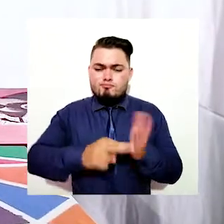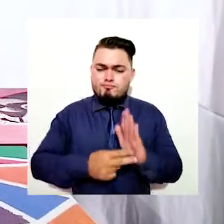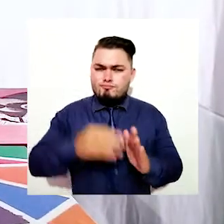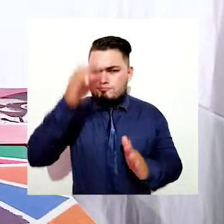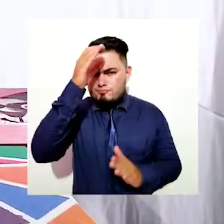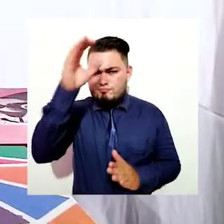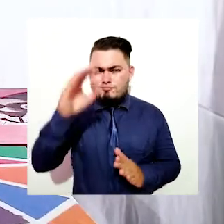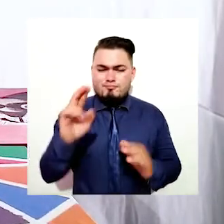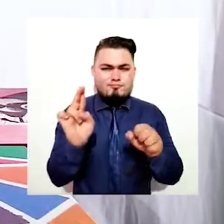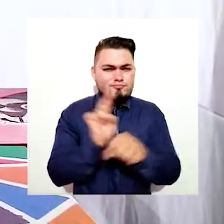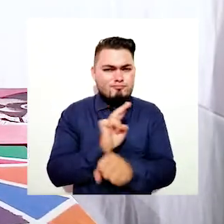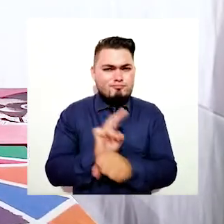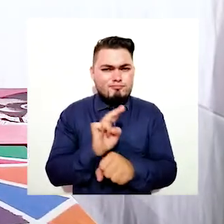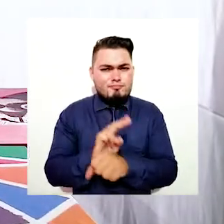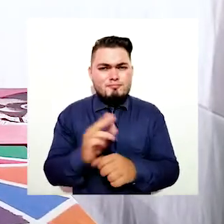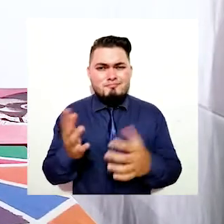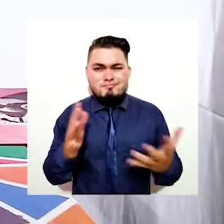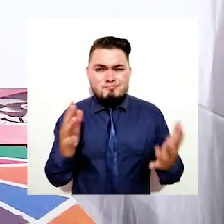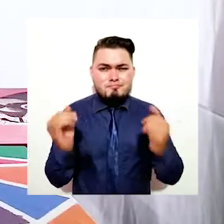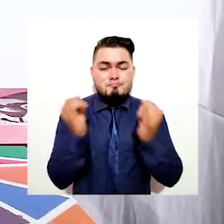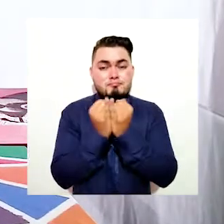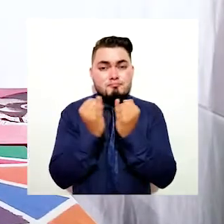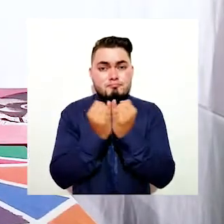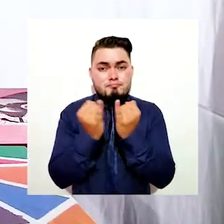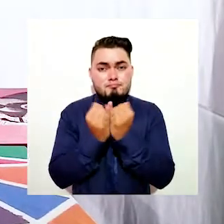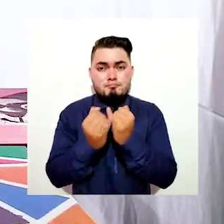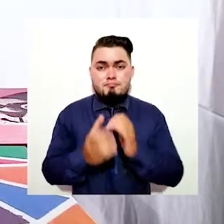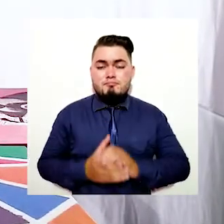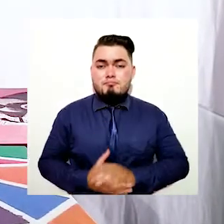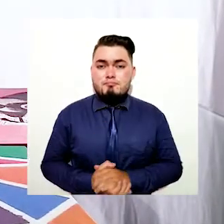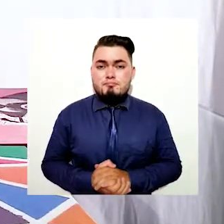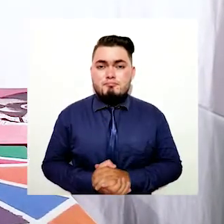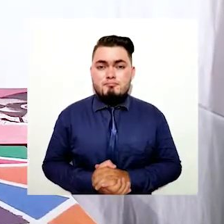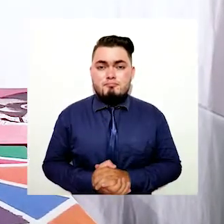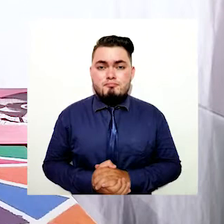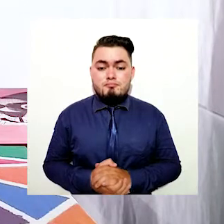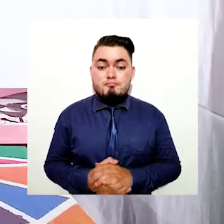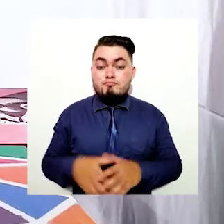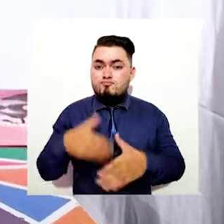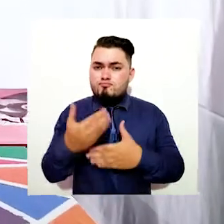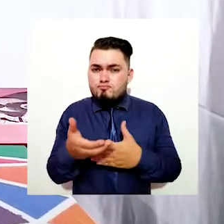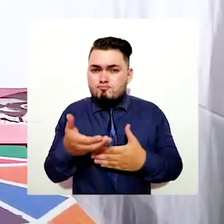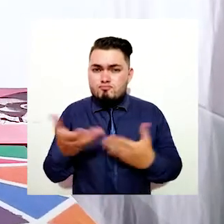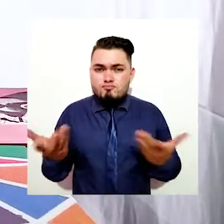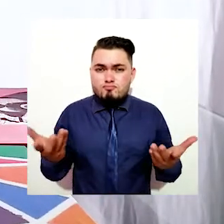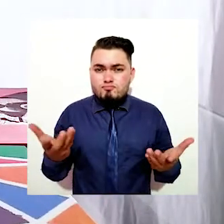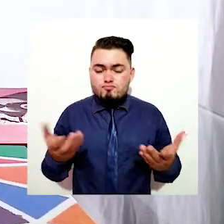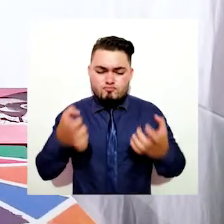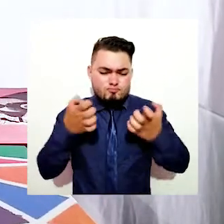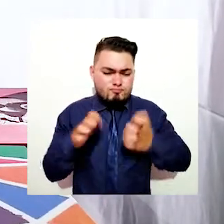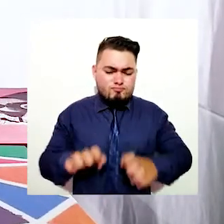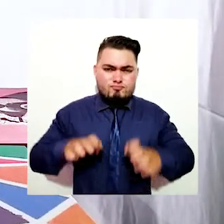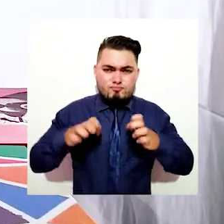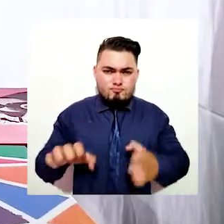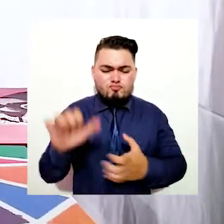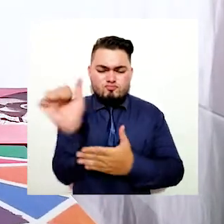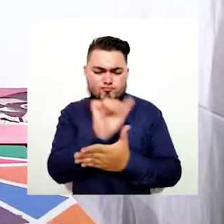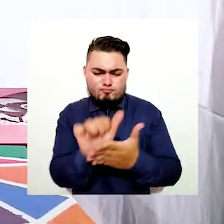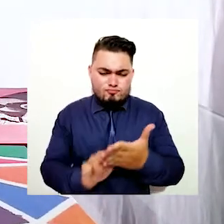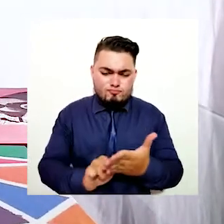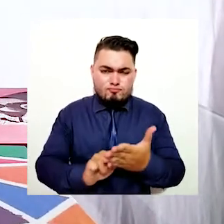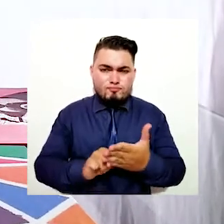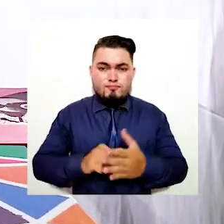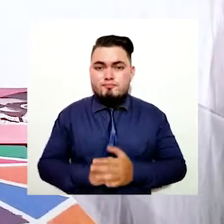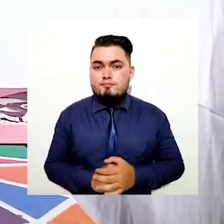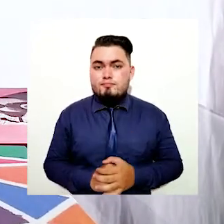similar, pues tienen aspectos muy afines. Ambos términos abarcan el resultado de todo esfuerzo artístico que